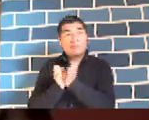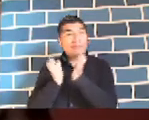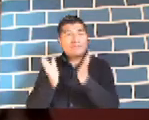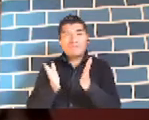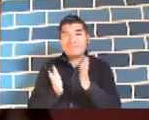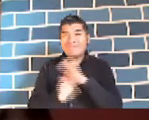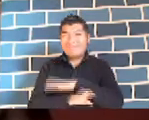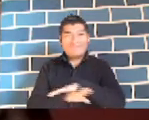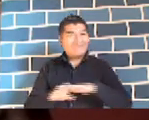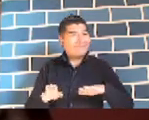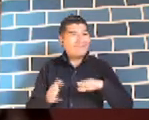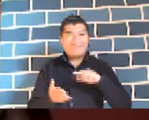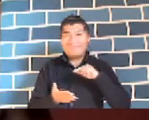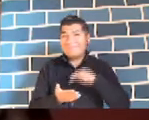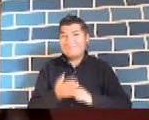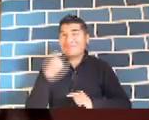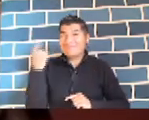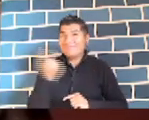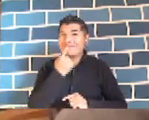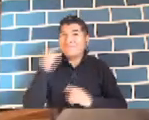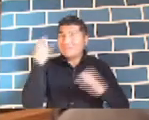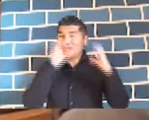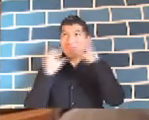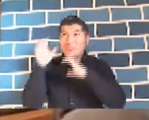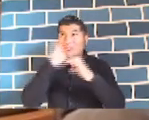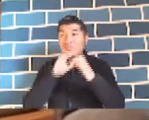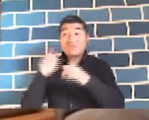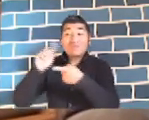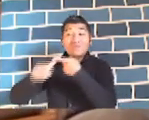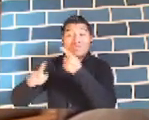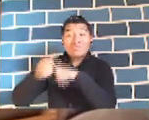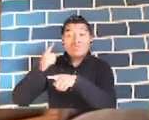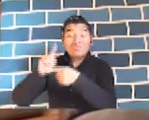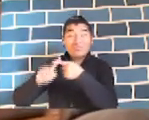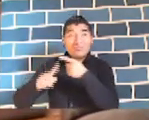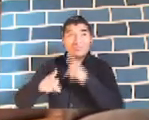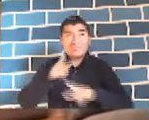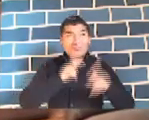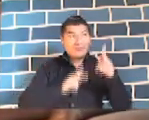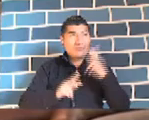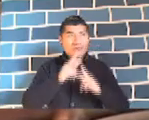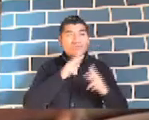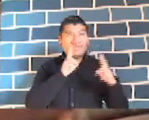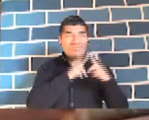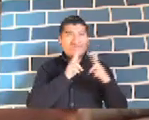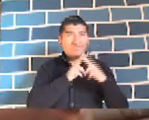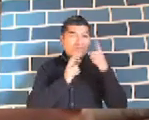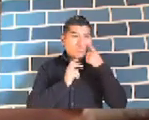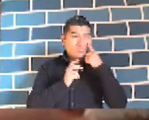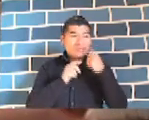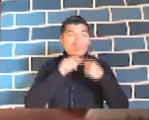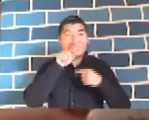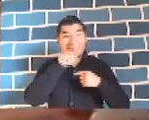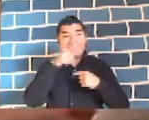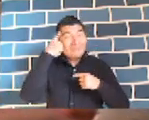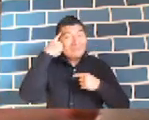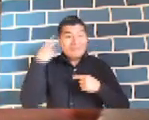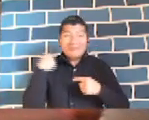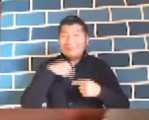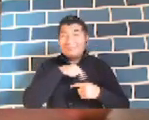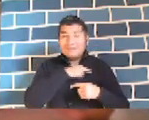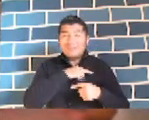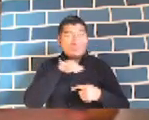es así pues siempre buscamos estar con los amigos con la gente conocida con los que piensan igual que